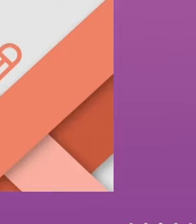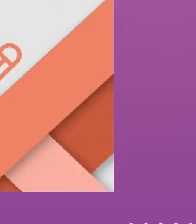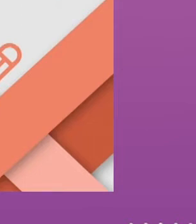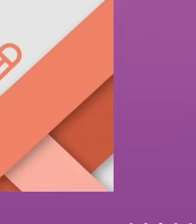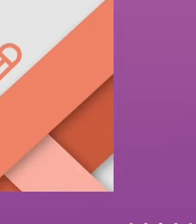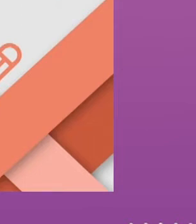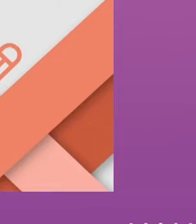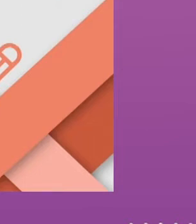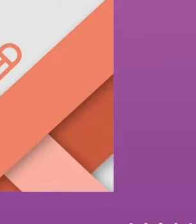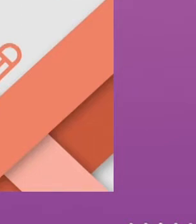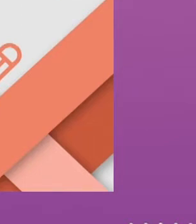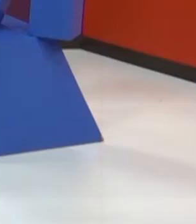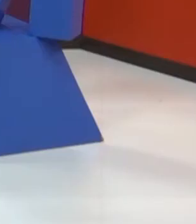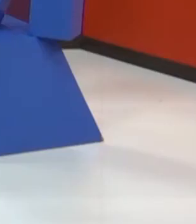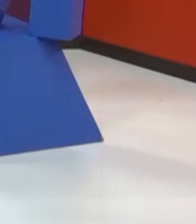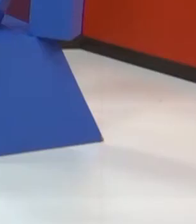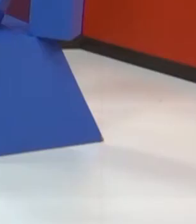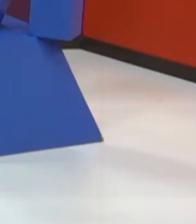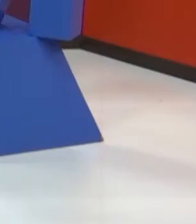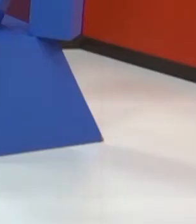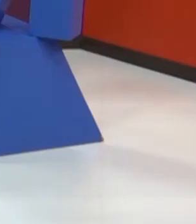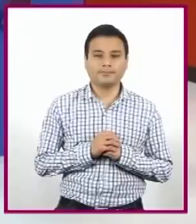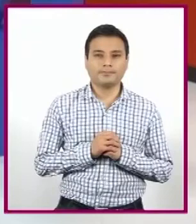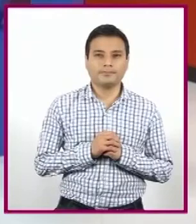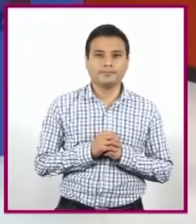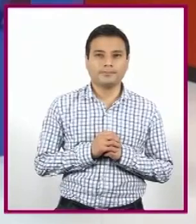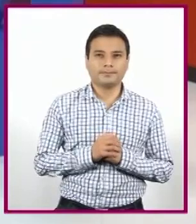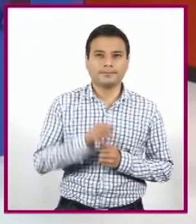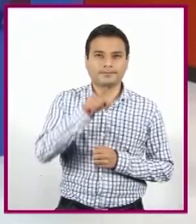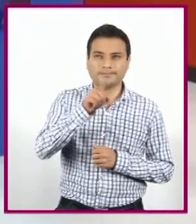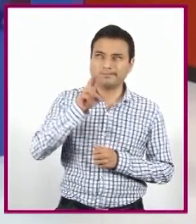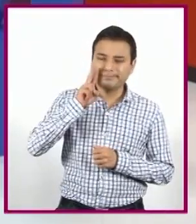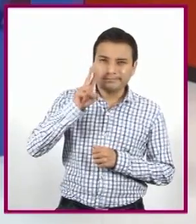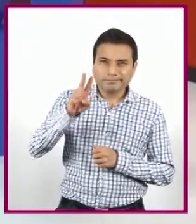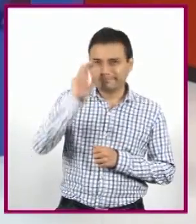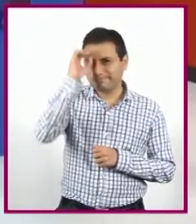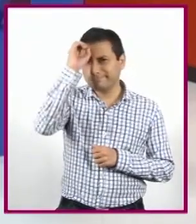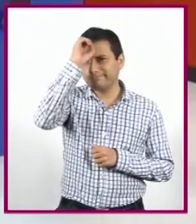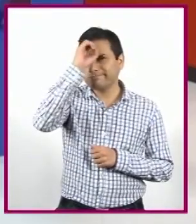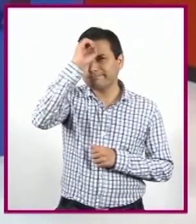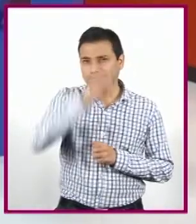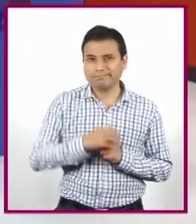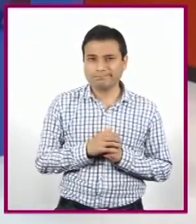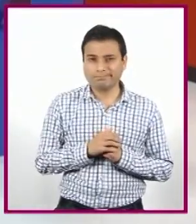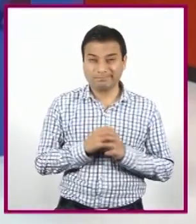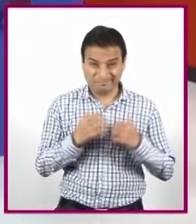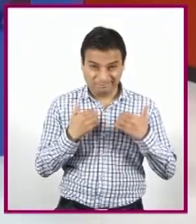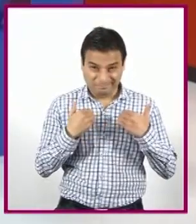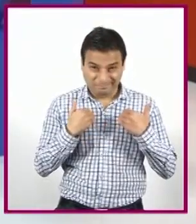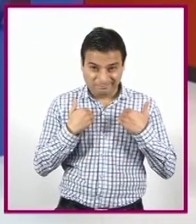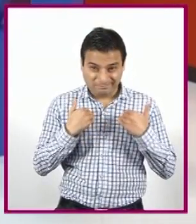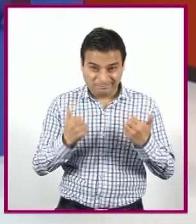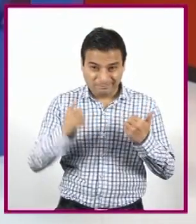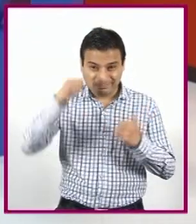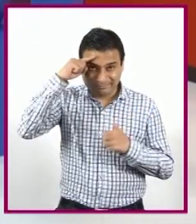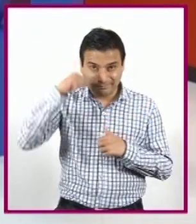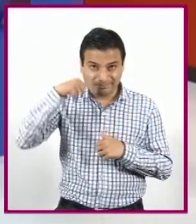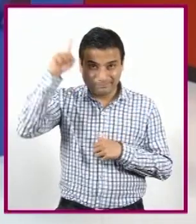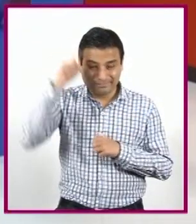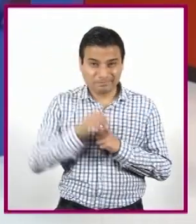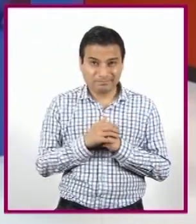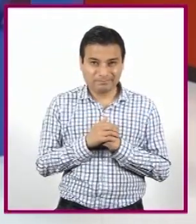A simple vista, ¿qué opinan del texto anterior? ¿Se entiende claramente su contenido?